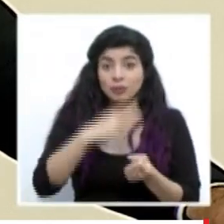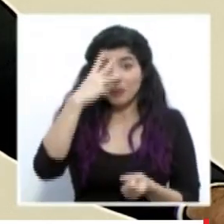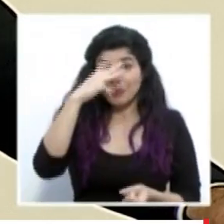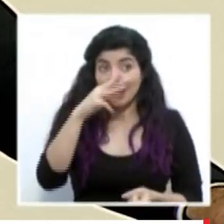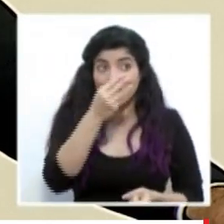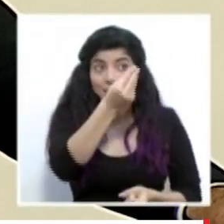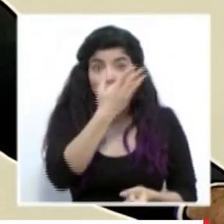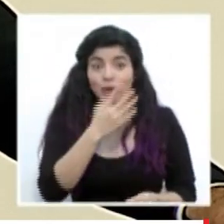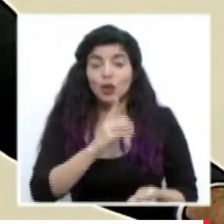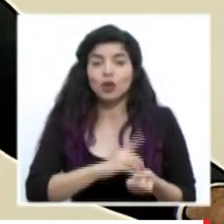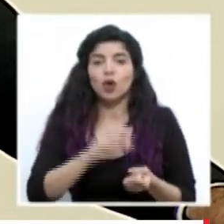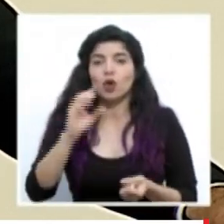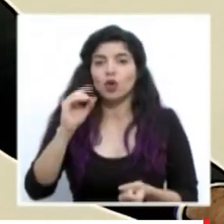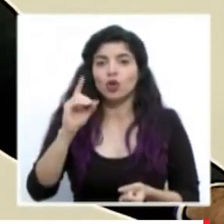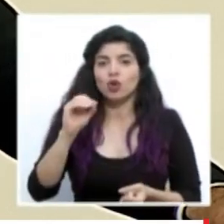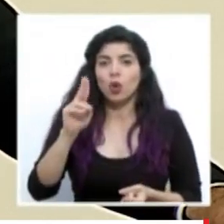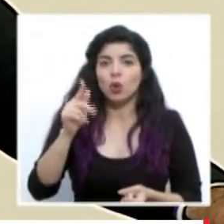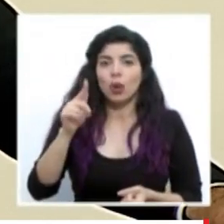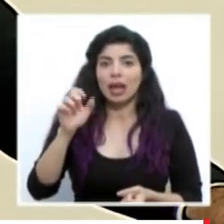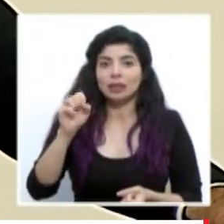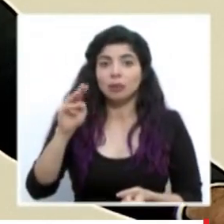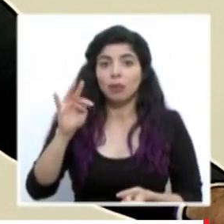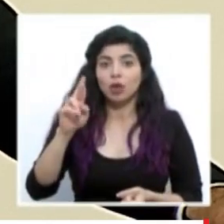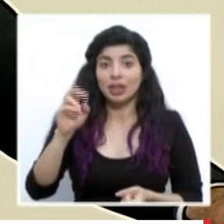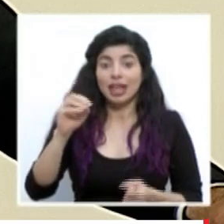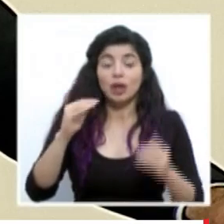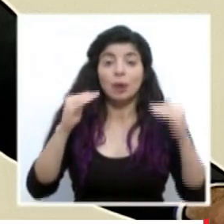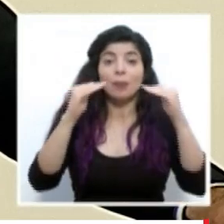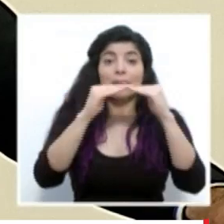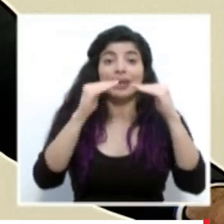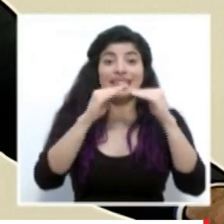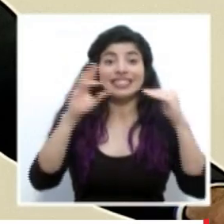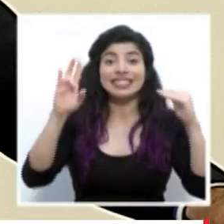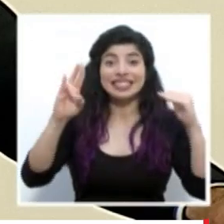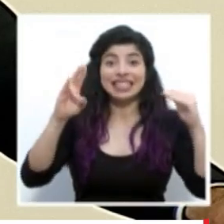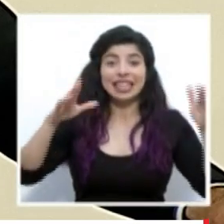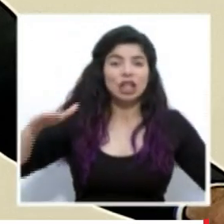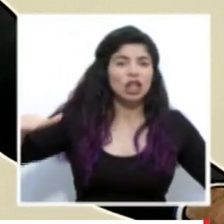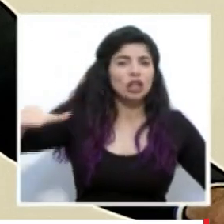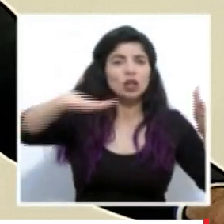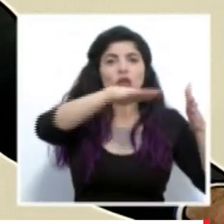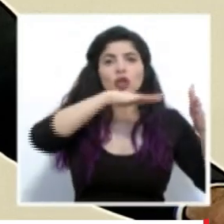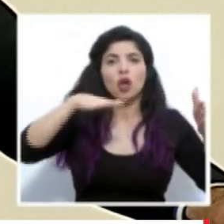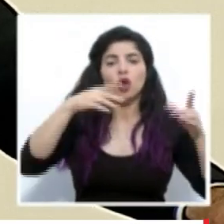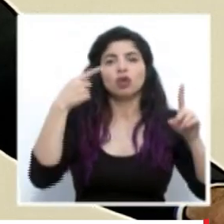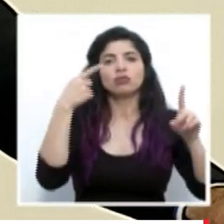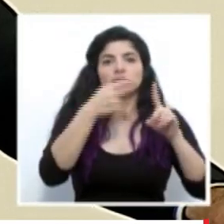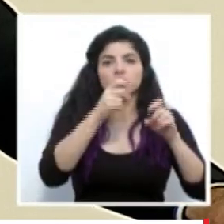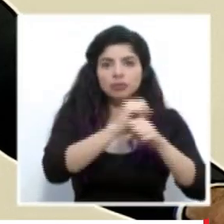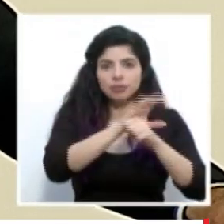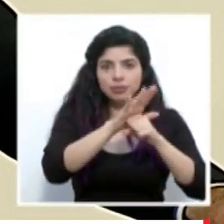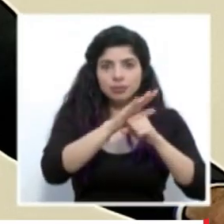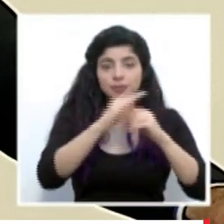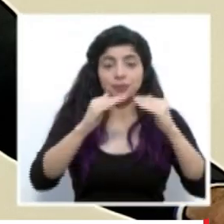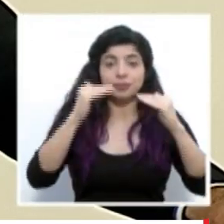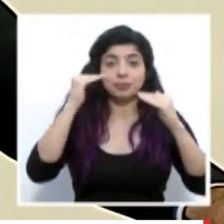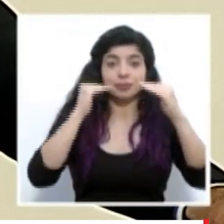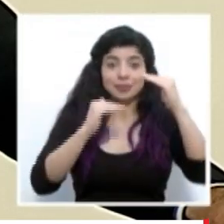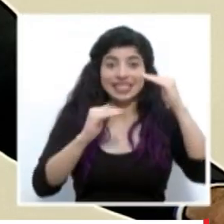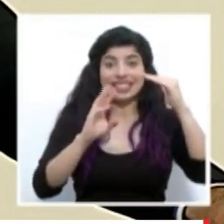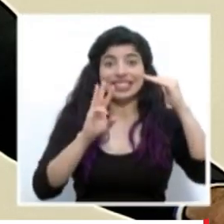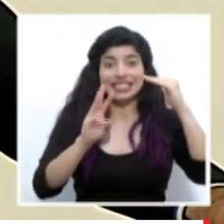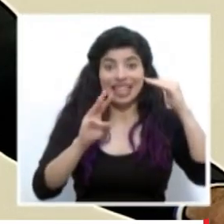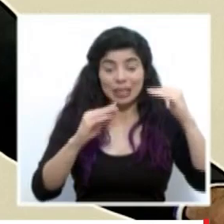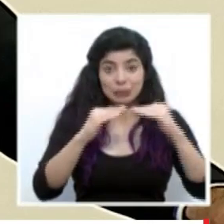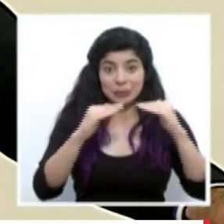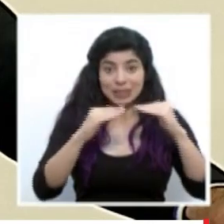México, me decía el doctor Douglas Montero, ya tiene el piso 7 asignado completamente a pacientes con COVID y el piso 6